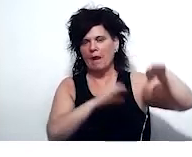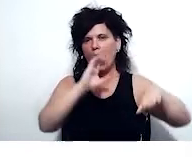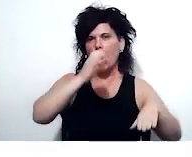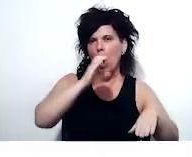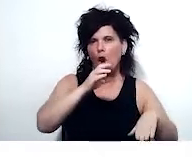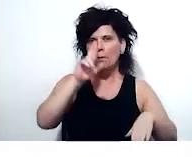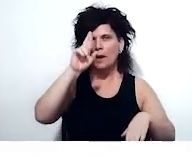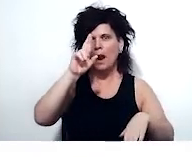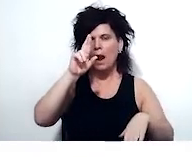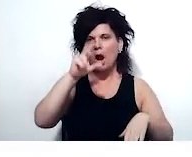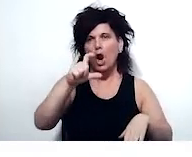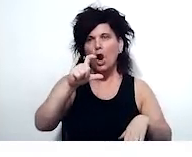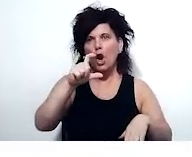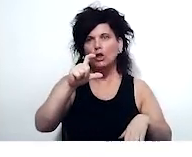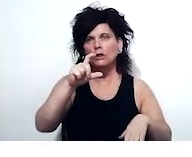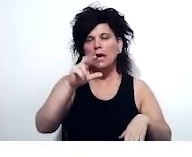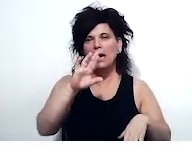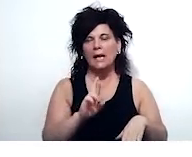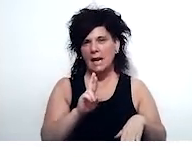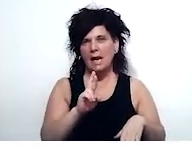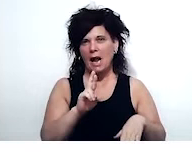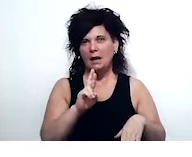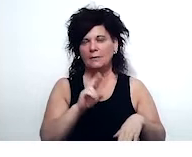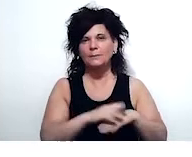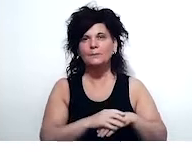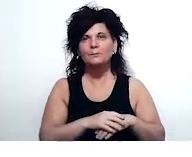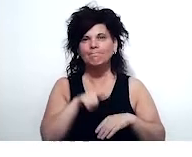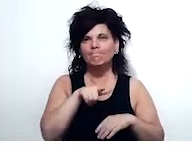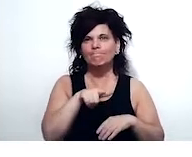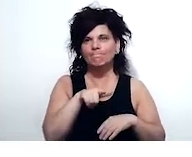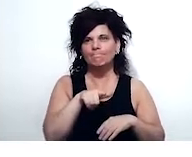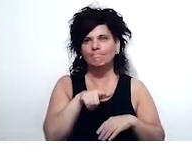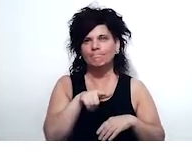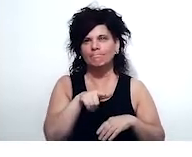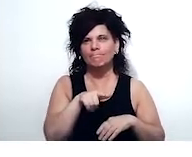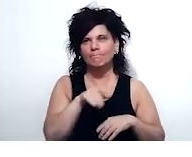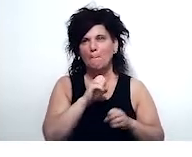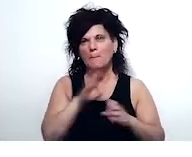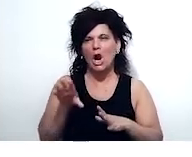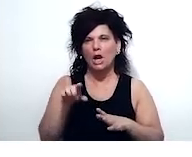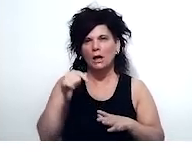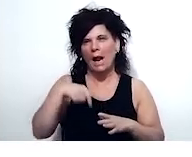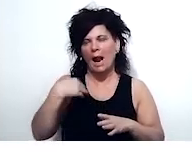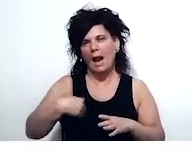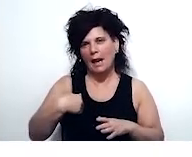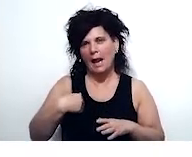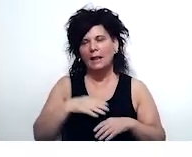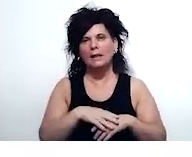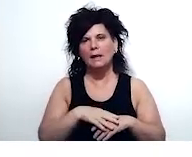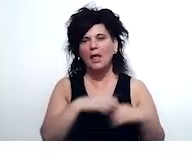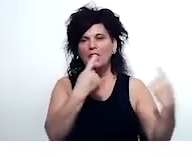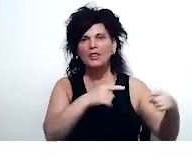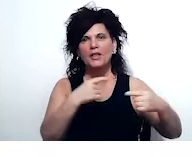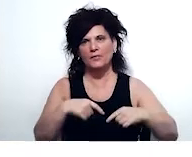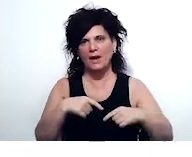Colombia, Costa Rica, la media de América Latina, que debe ser más o menos un poco peor que Argentina, está